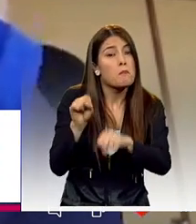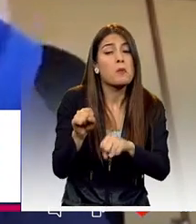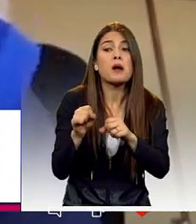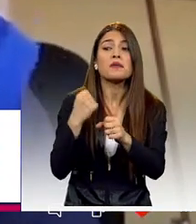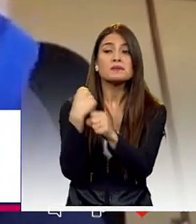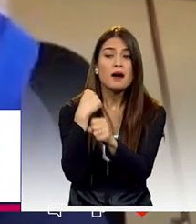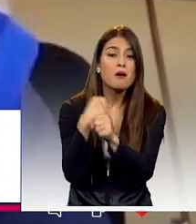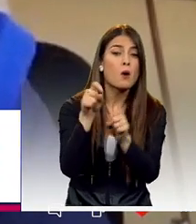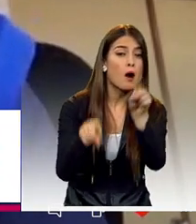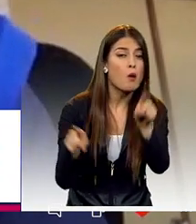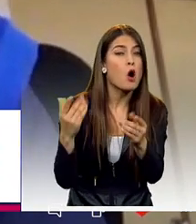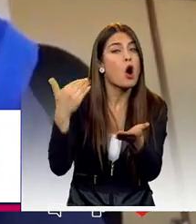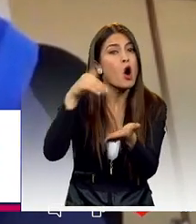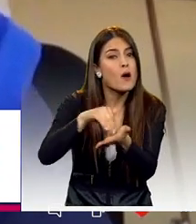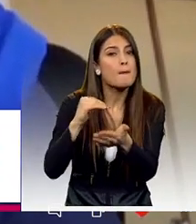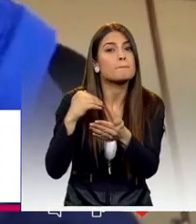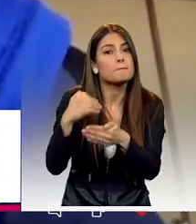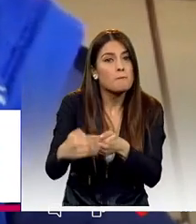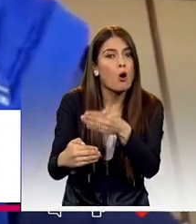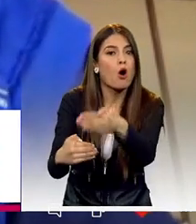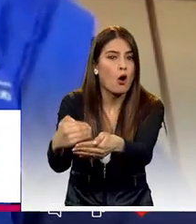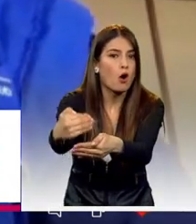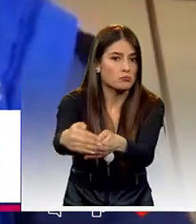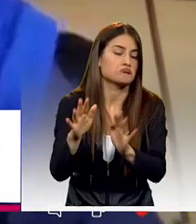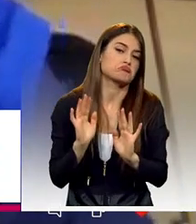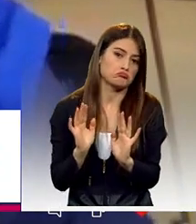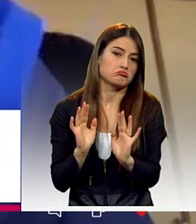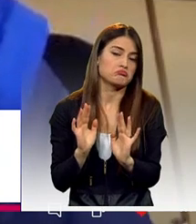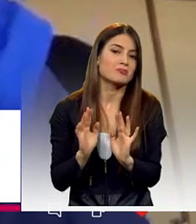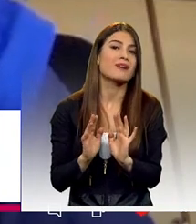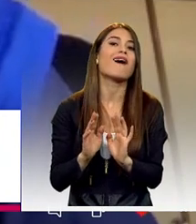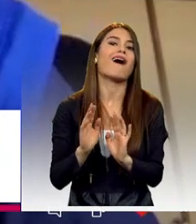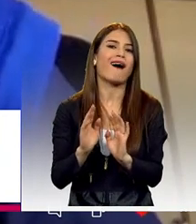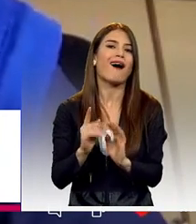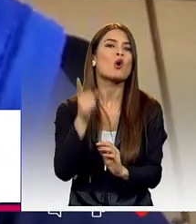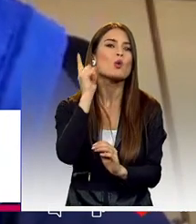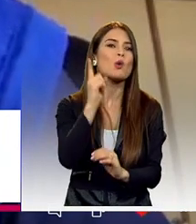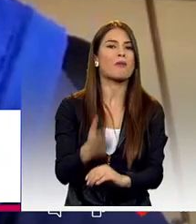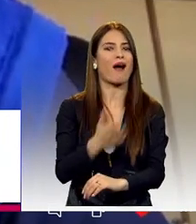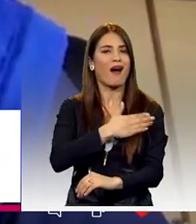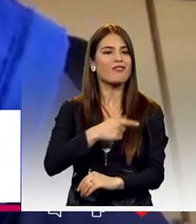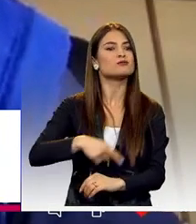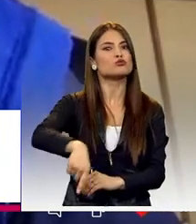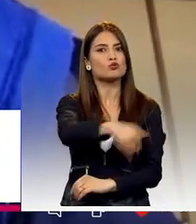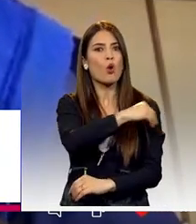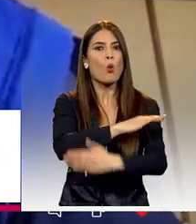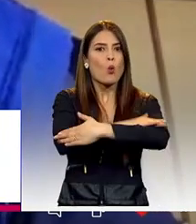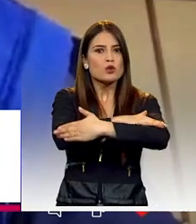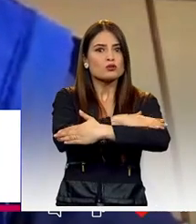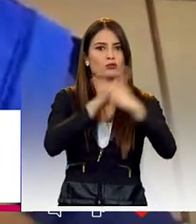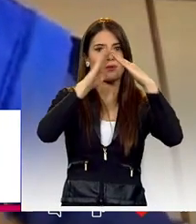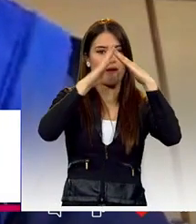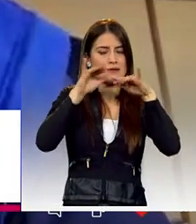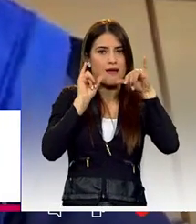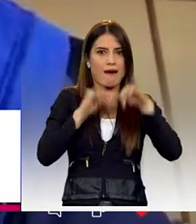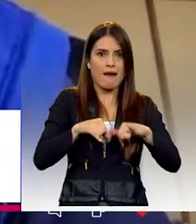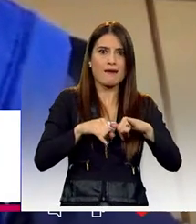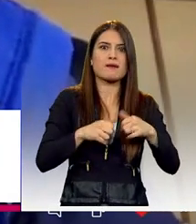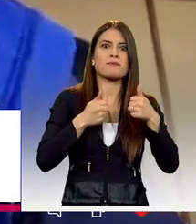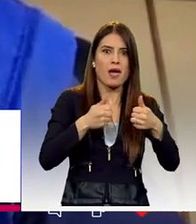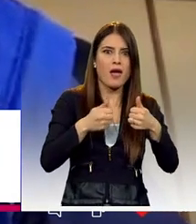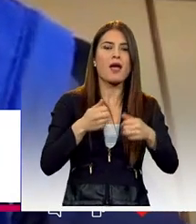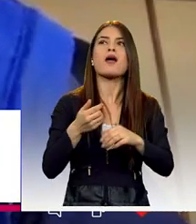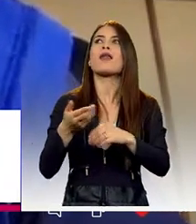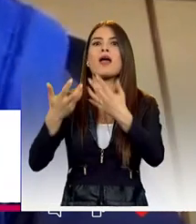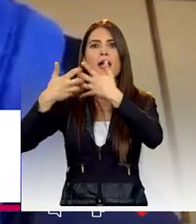es, se lo atribuimos al confinamiento social, a la disciplina ciudadana que ha permitido que buena parte de la población se quede en casa